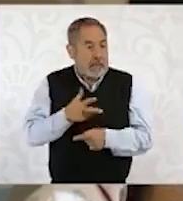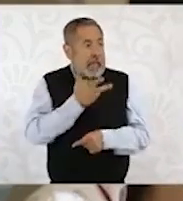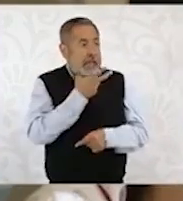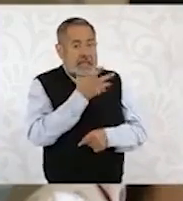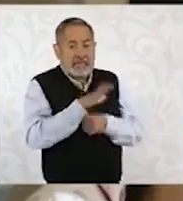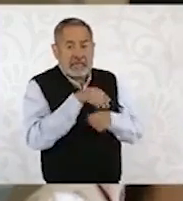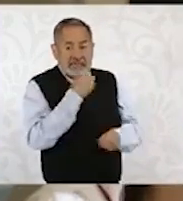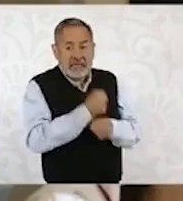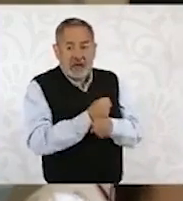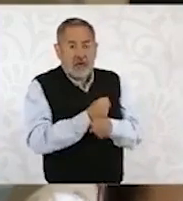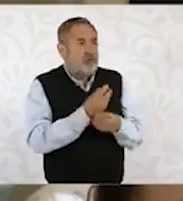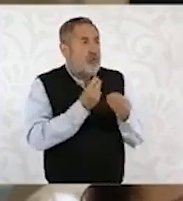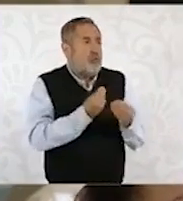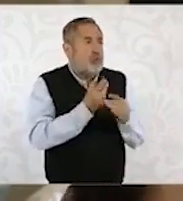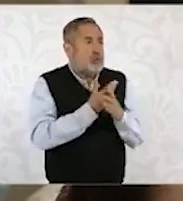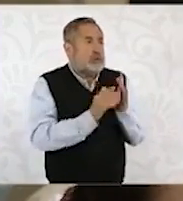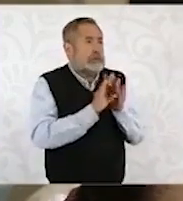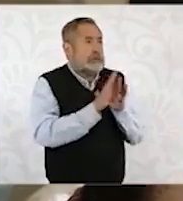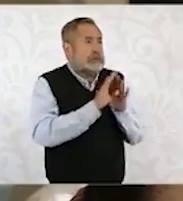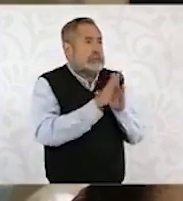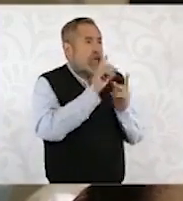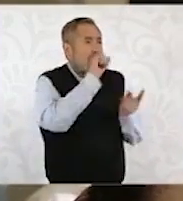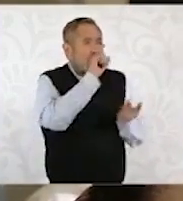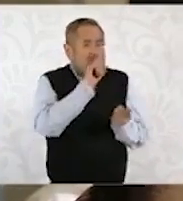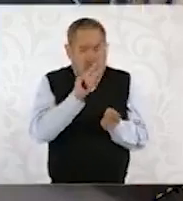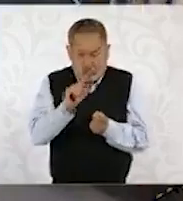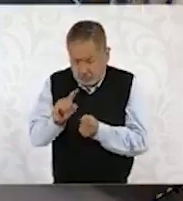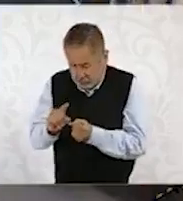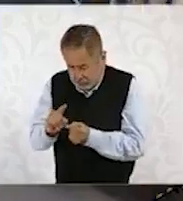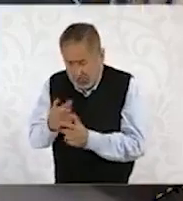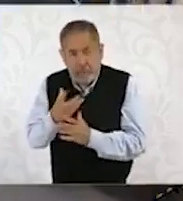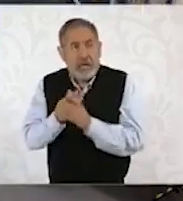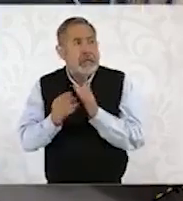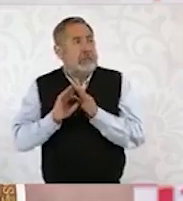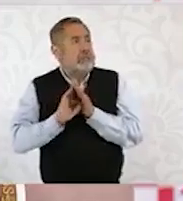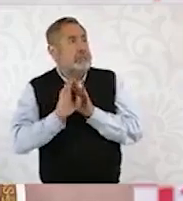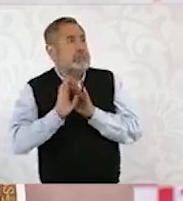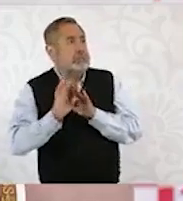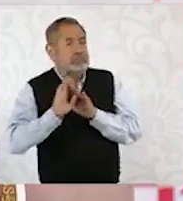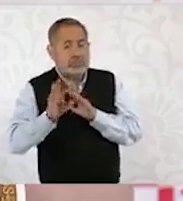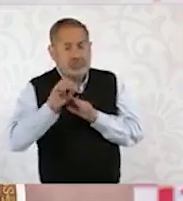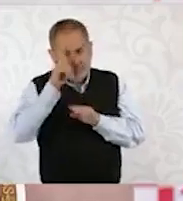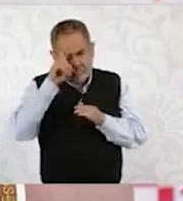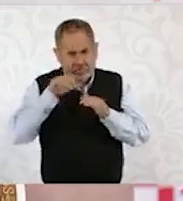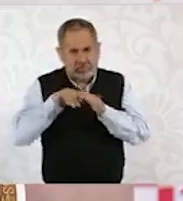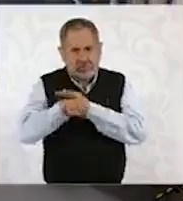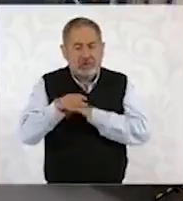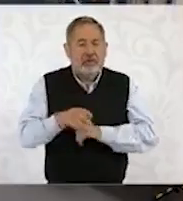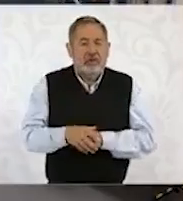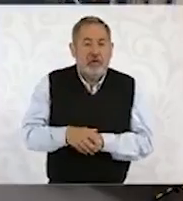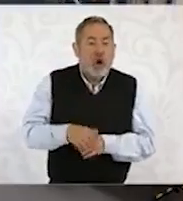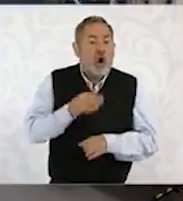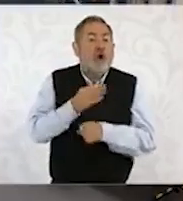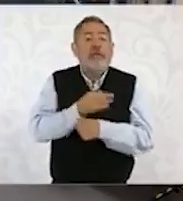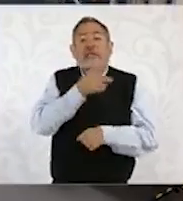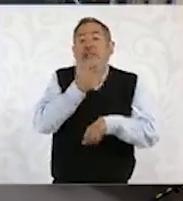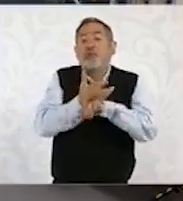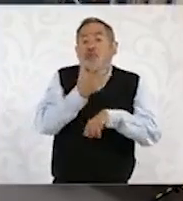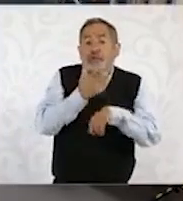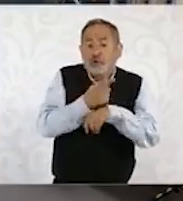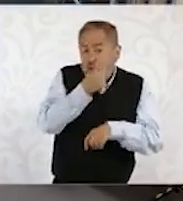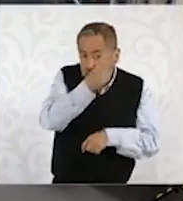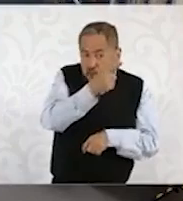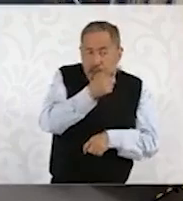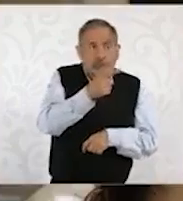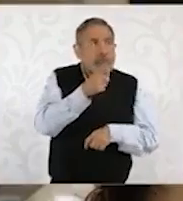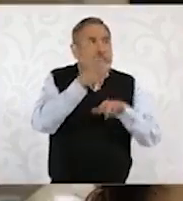años? O usted misma, presidenta, sería el primero. De mexicanos que regresaron a nuestro país, ajá. En